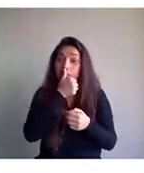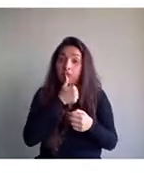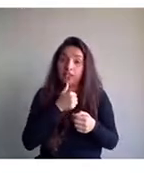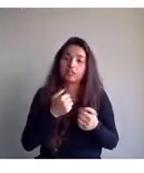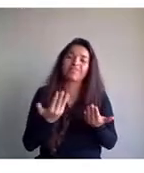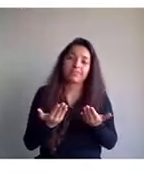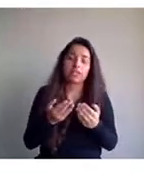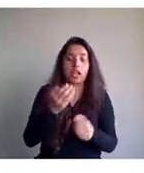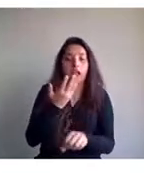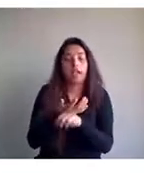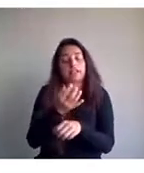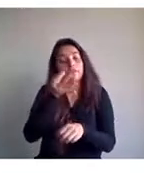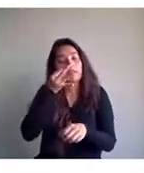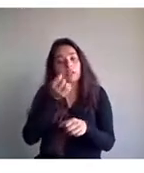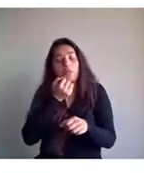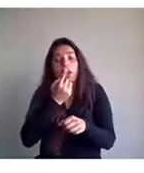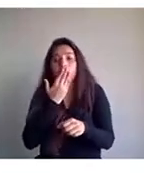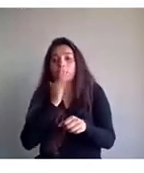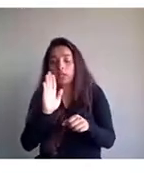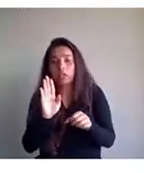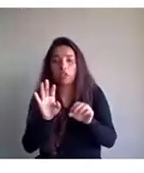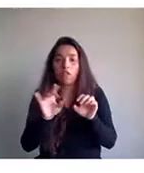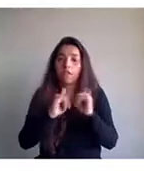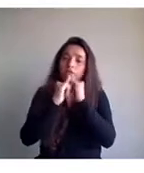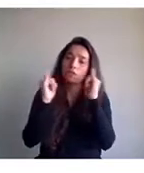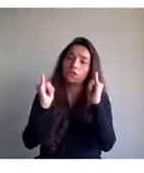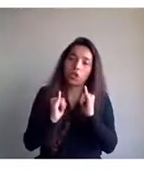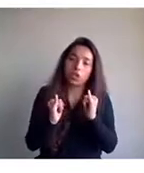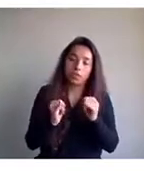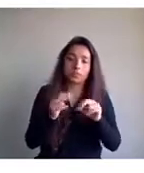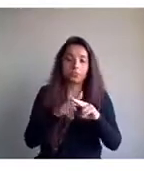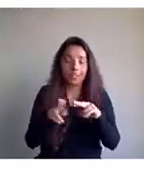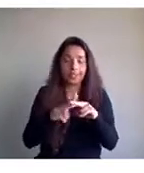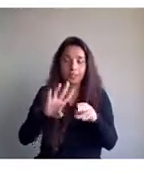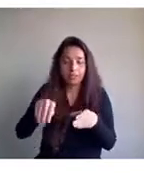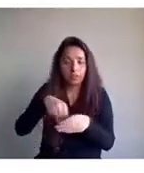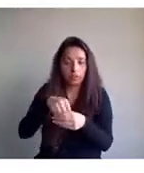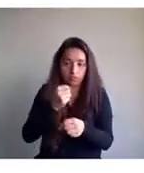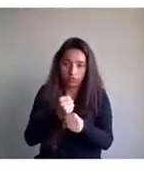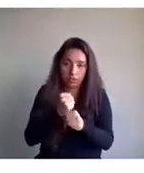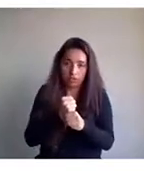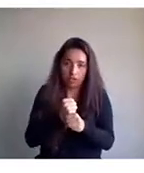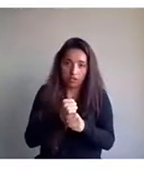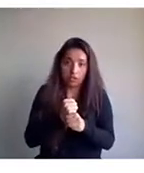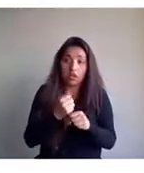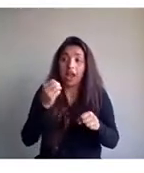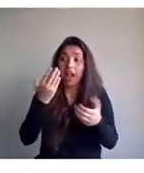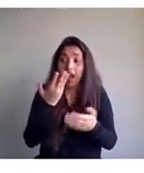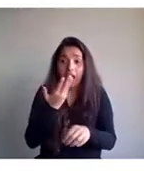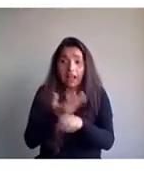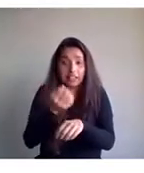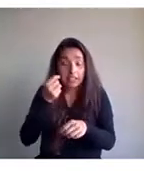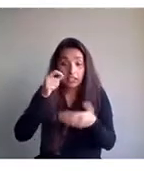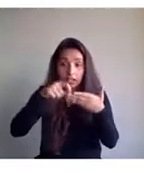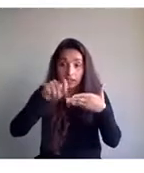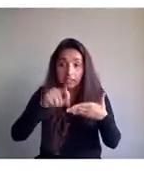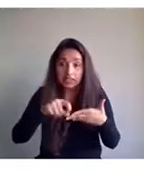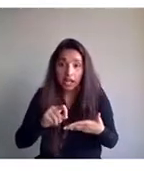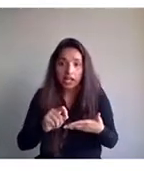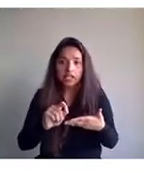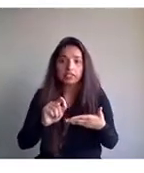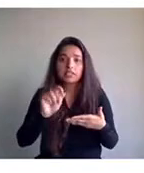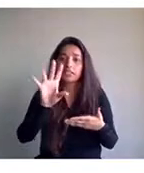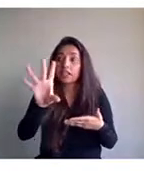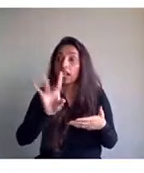faciliten la vinculación laboral de personas con discapacidad hay que realizar procesos de selección adecuados por ejemplo que tiene que dar toda una